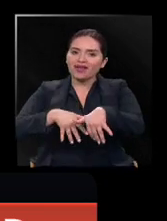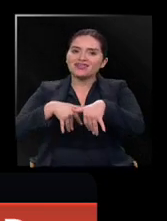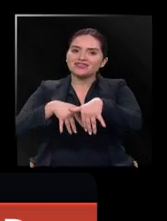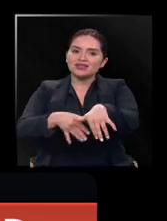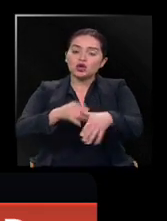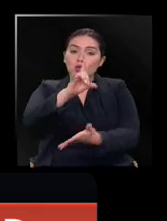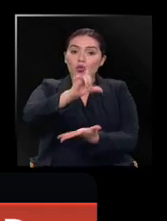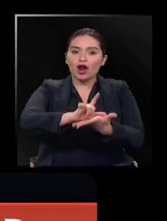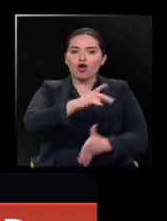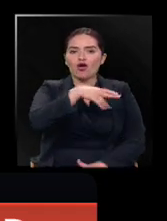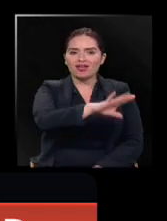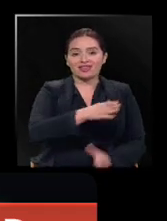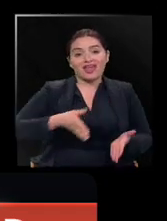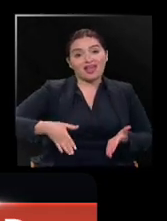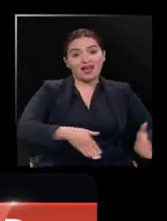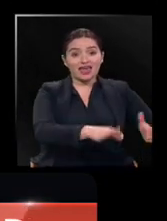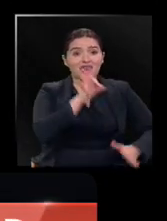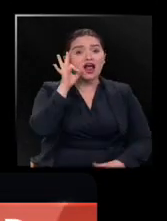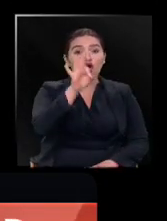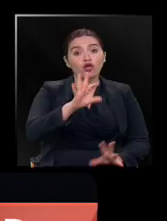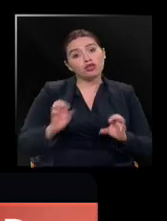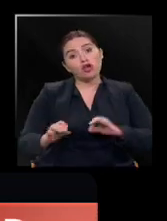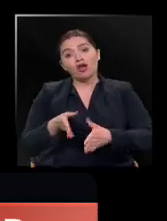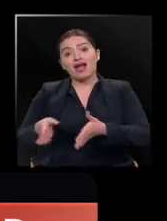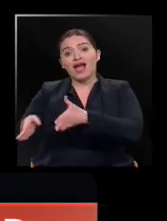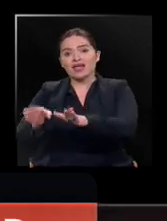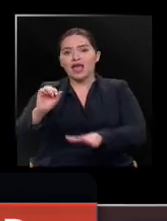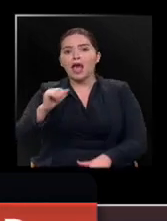la capital por Avenida Las Condes o Avenida Apoquindo.